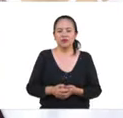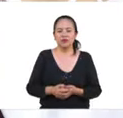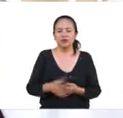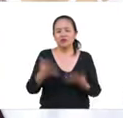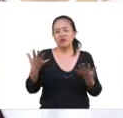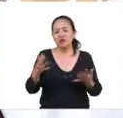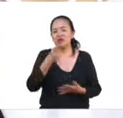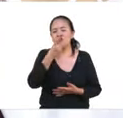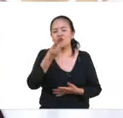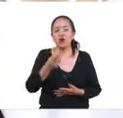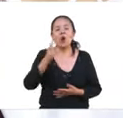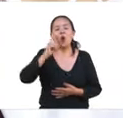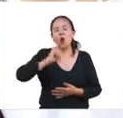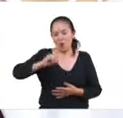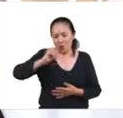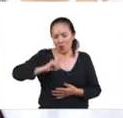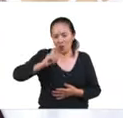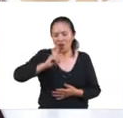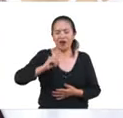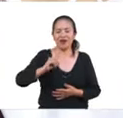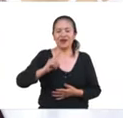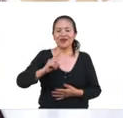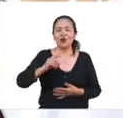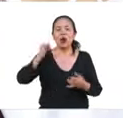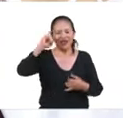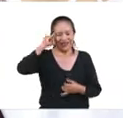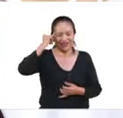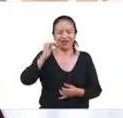de que fuera una réplica de la joven de Amajac.